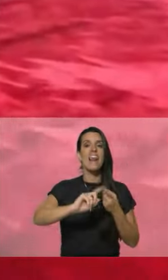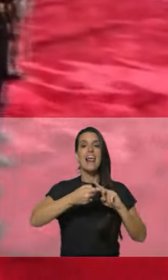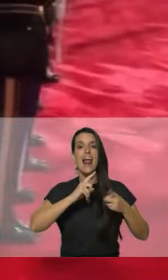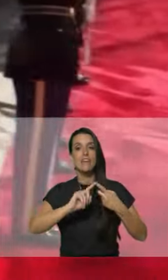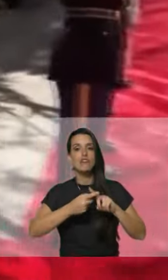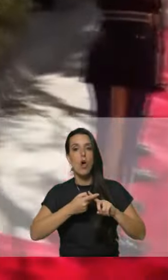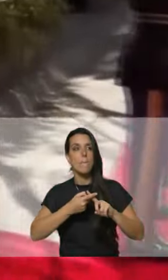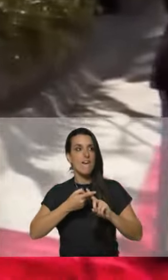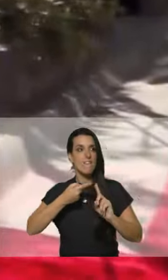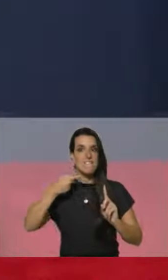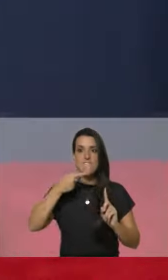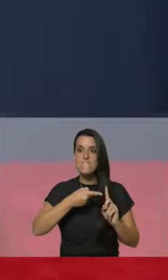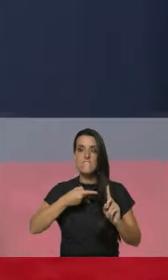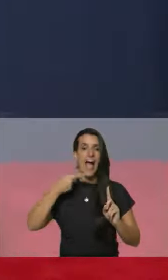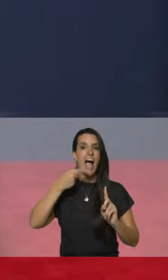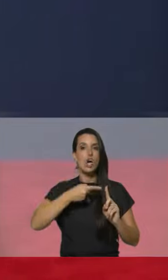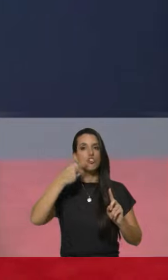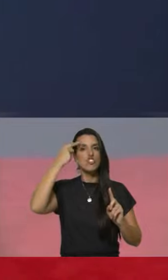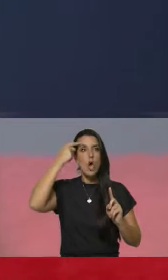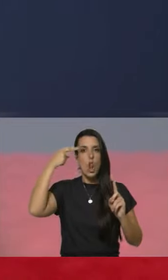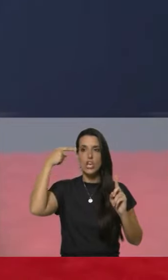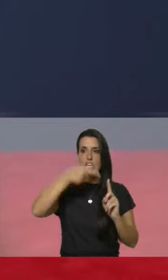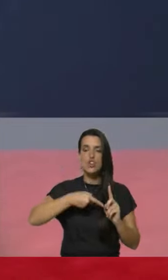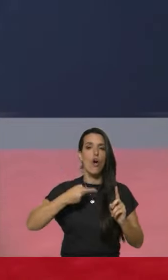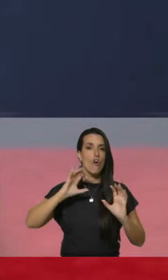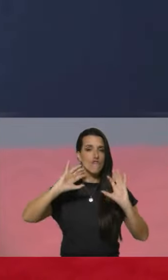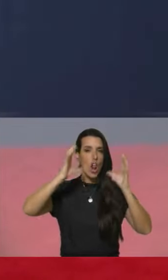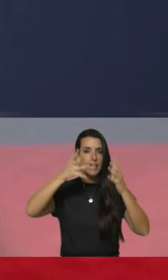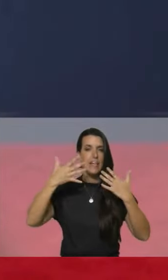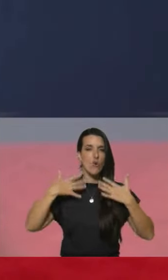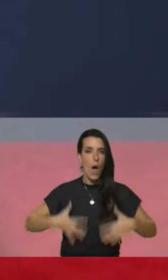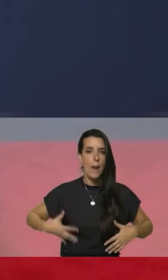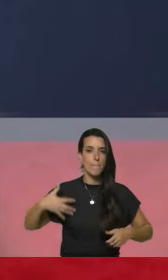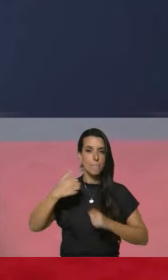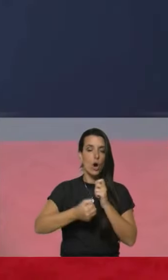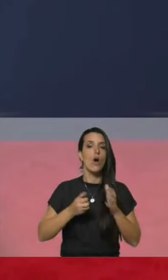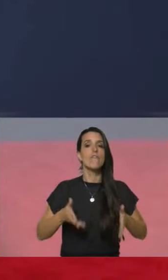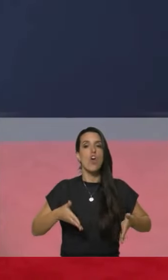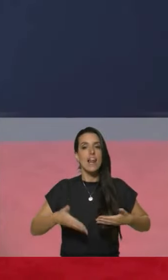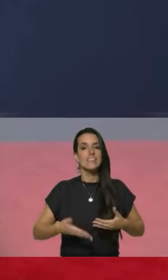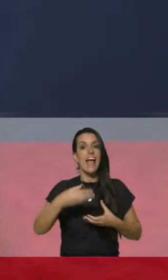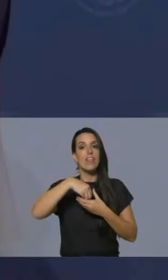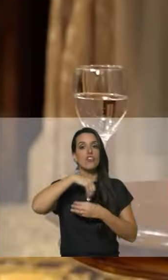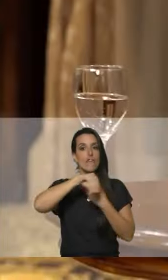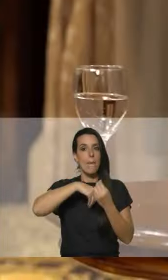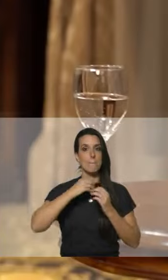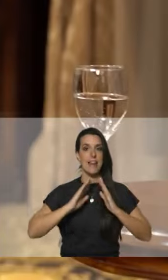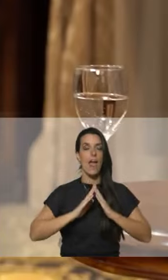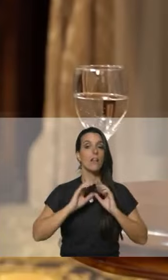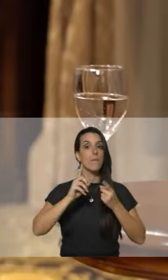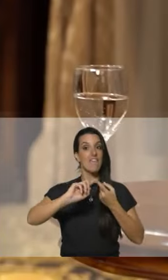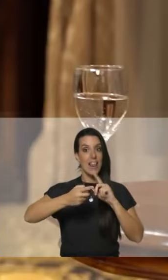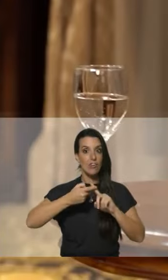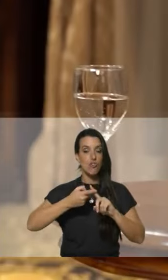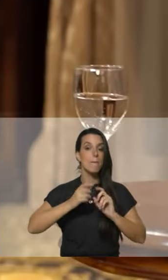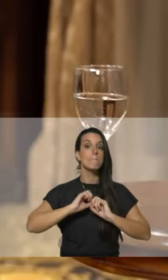hostigamiento acoso psicológico y agresiones físicas en un contexto de violencia de género e intrafamiliar este vínculo se